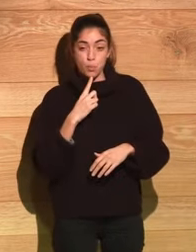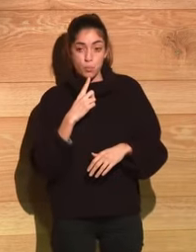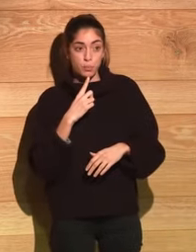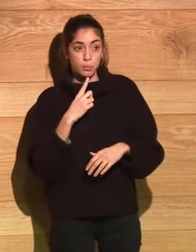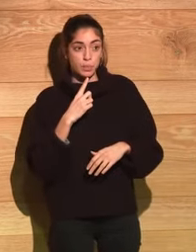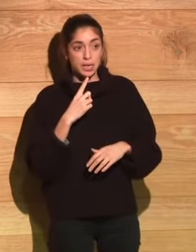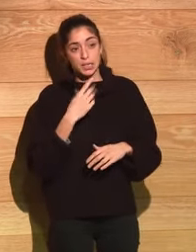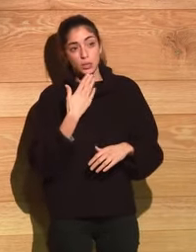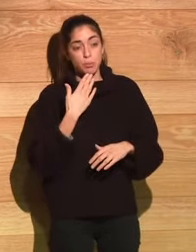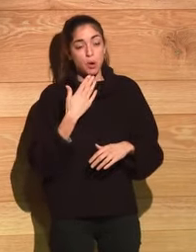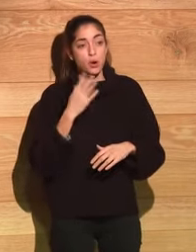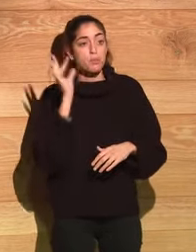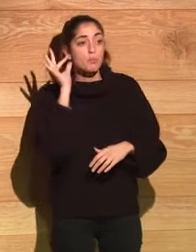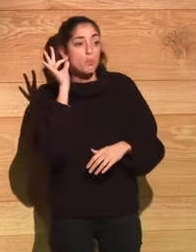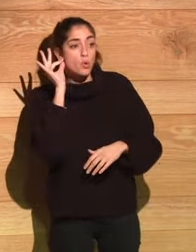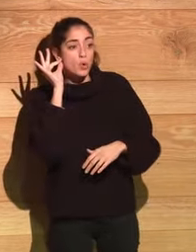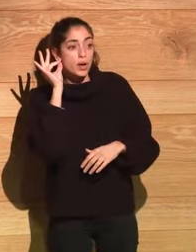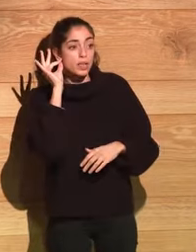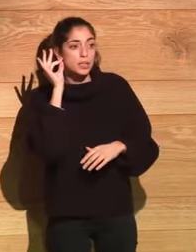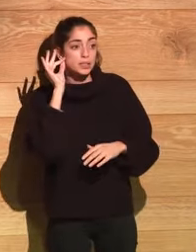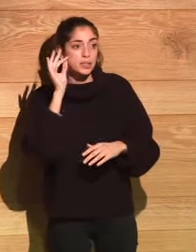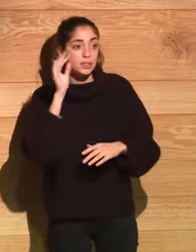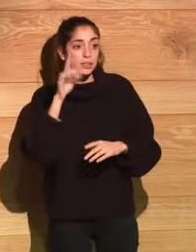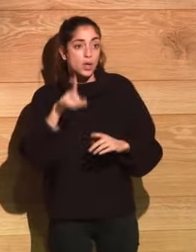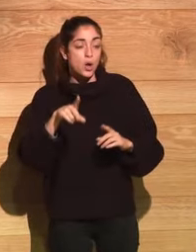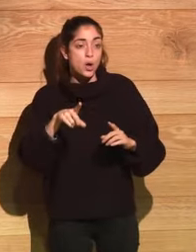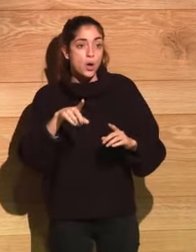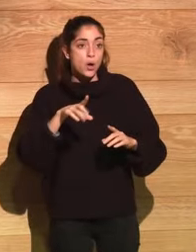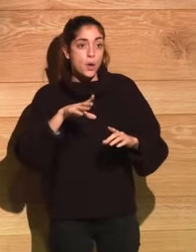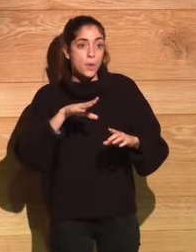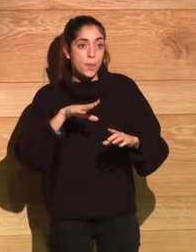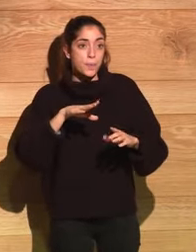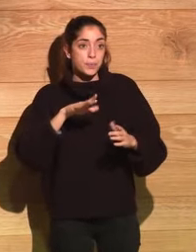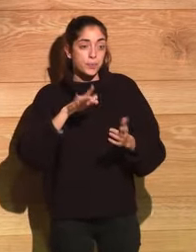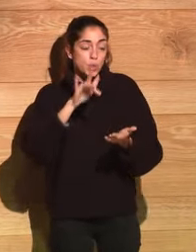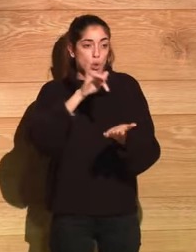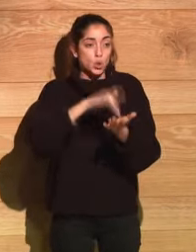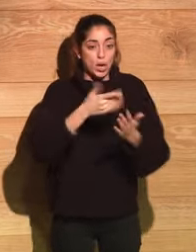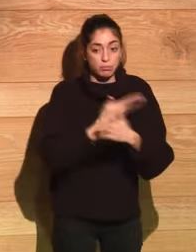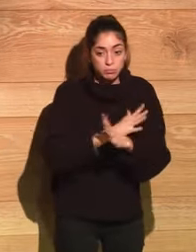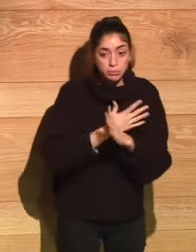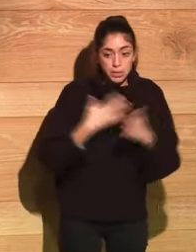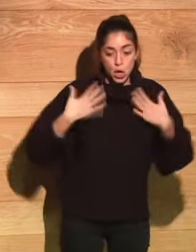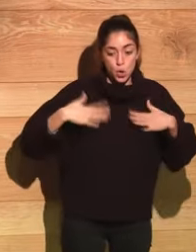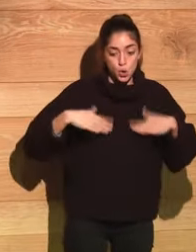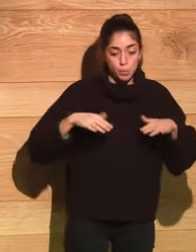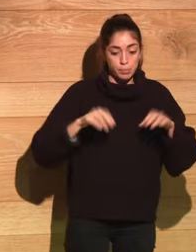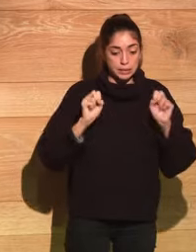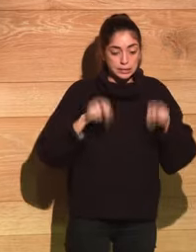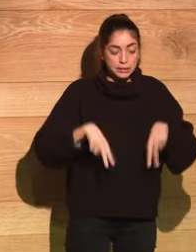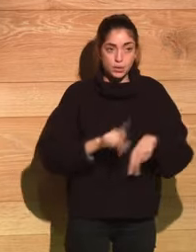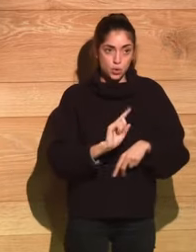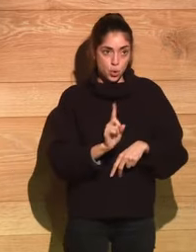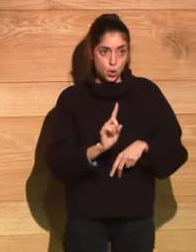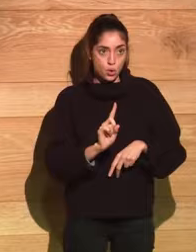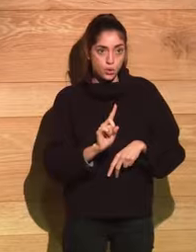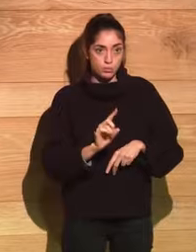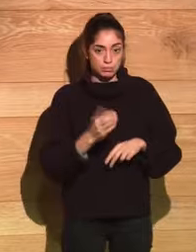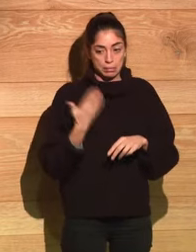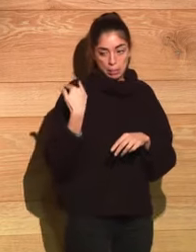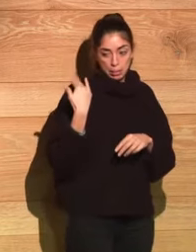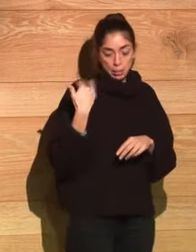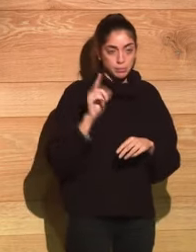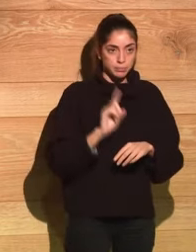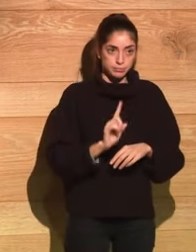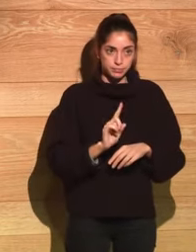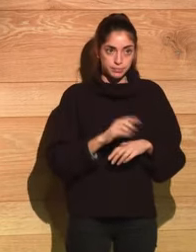para hacer el amor. Bueno, hasta hace muy poco, hasta hace una temporada, que sí, pero no. Pero vamos, eso ha costado, o